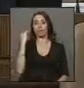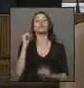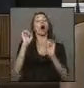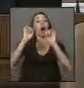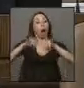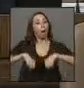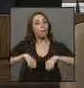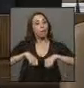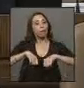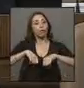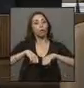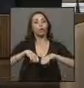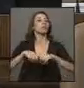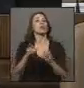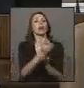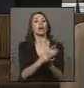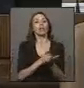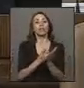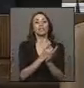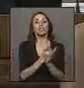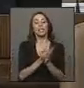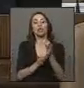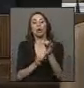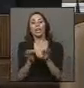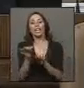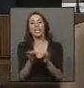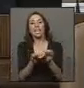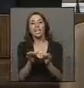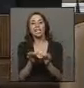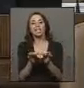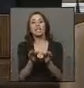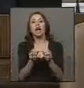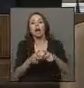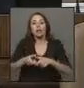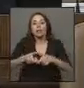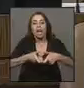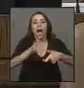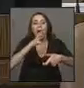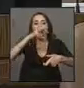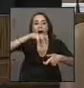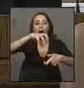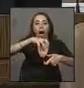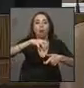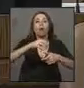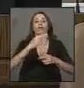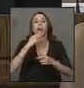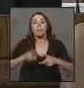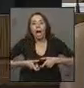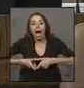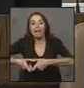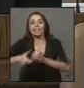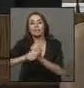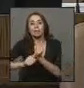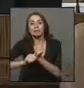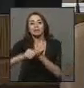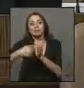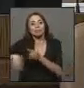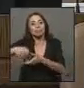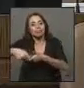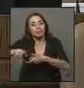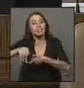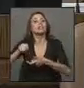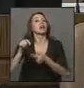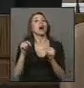se estaban ejecutando los diseños de ingeniería sanitaria, es decir, agua potable y alcantarillado. Corresponde